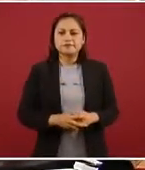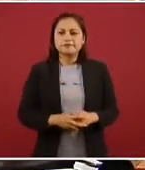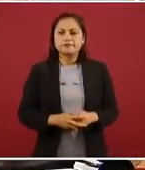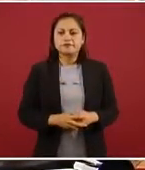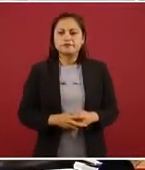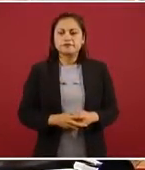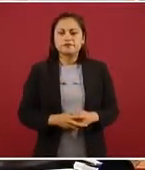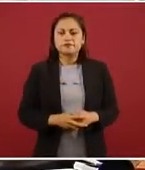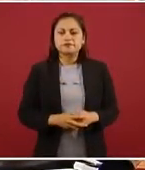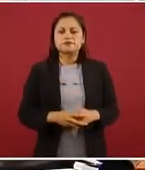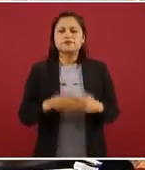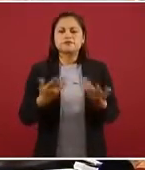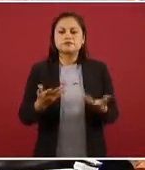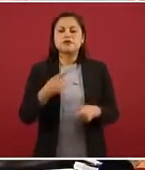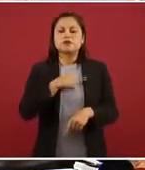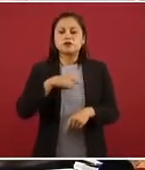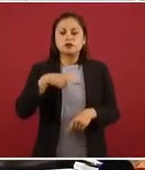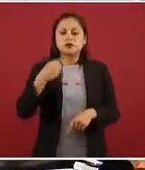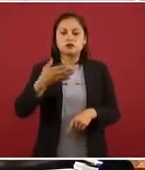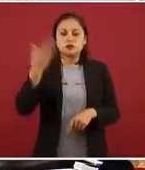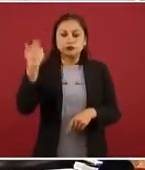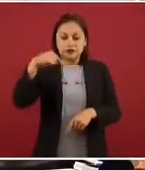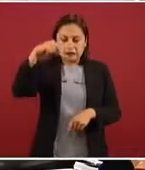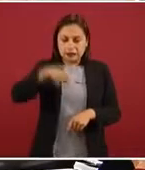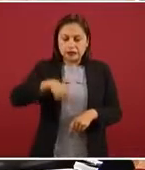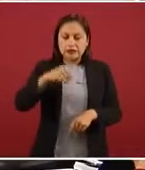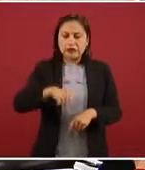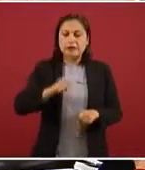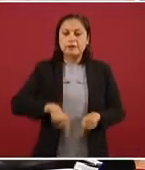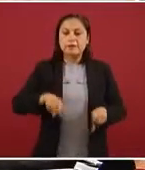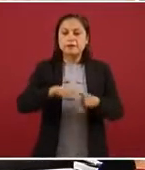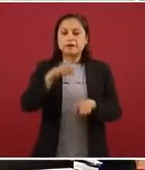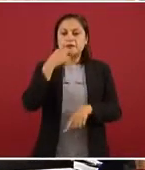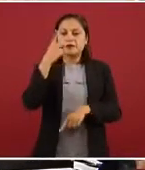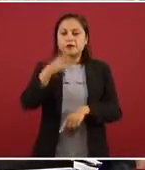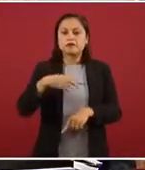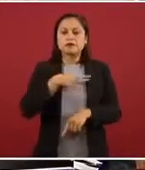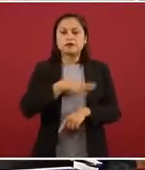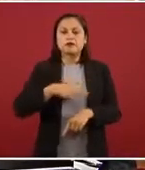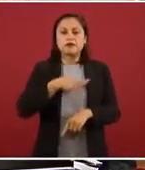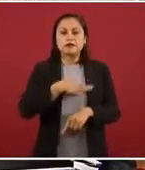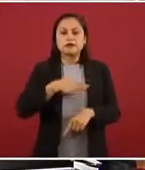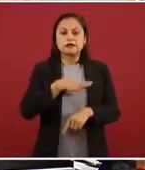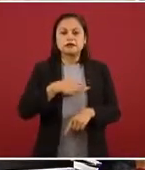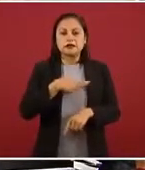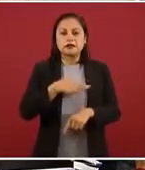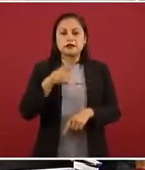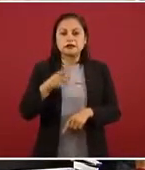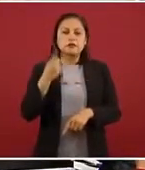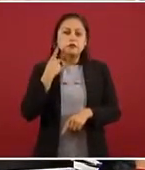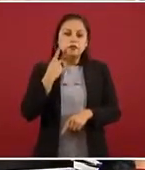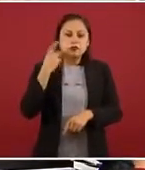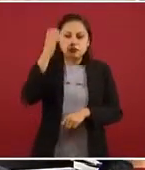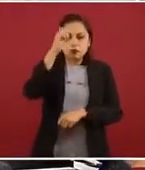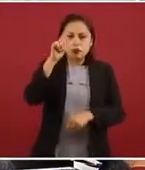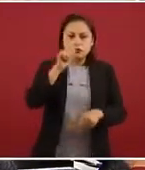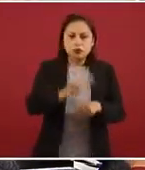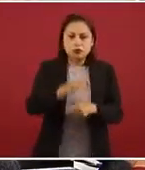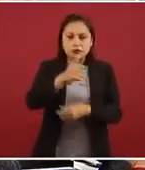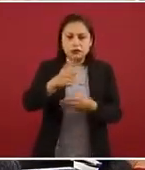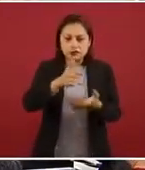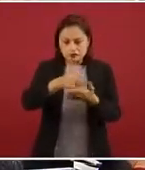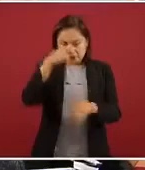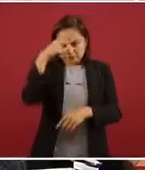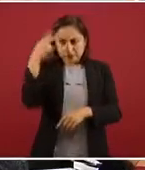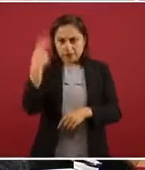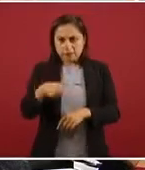dicho muchas veces desde el Zócalo, corazón político, social, cultural de México. La verdadera felicidad es estar